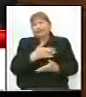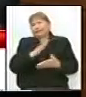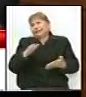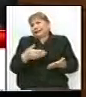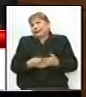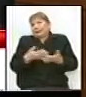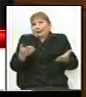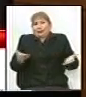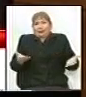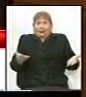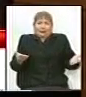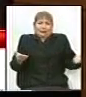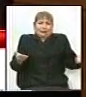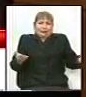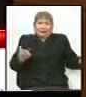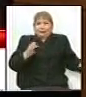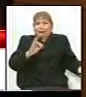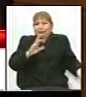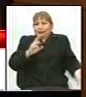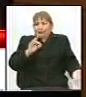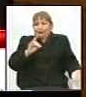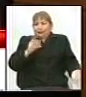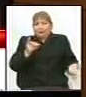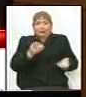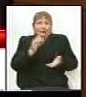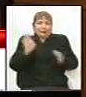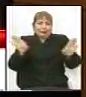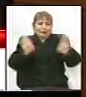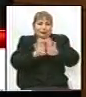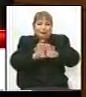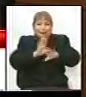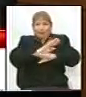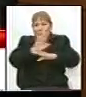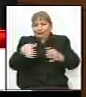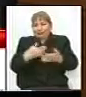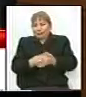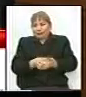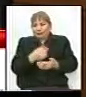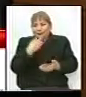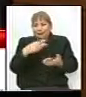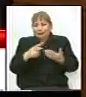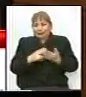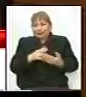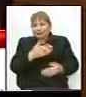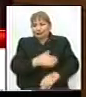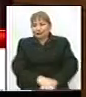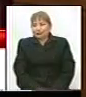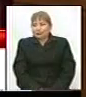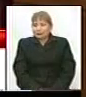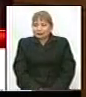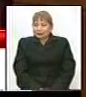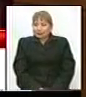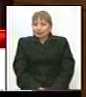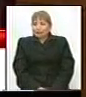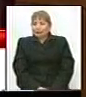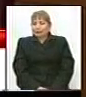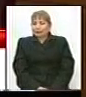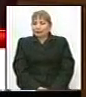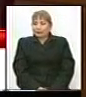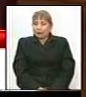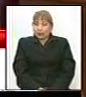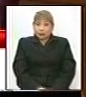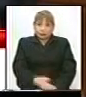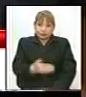ha habido fraude. Ya, entonces con eso, pues, que cierren la puerta y nos vamos todos. Me piden una interrupción del congresista Acuña, presidente, con todo gusto. Por